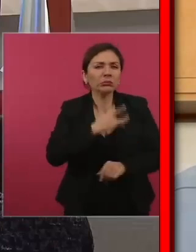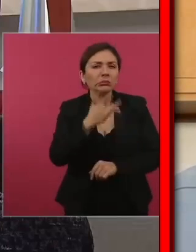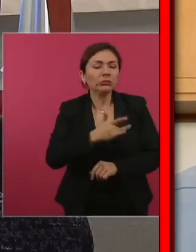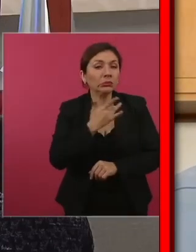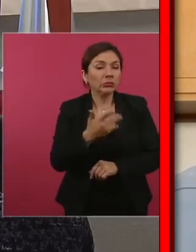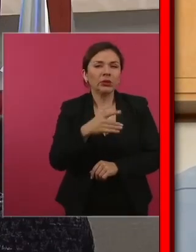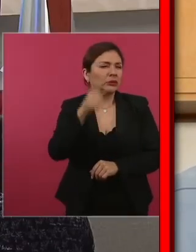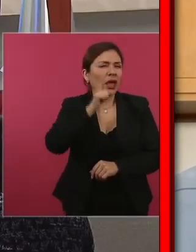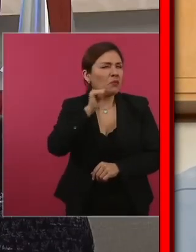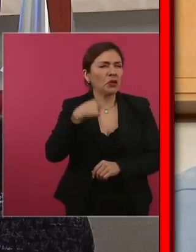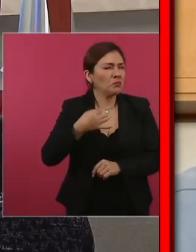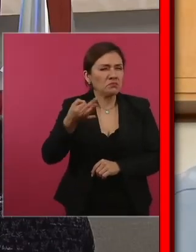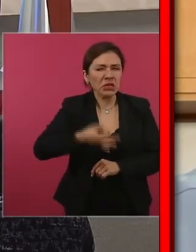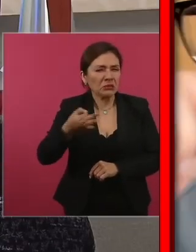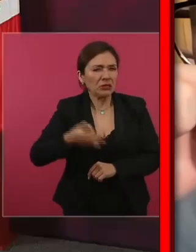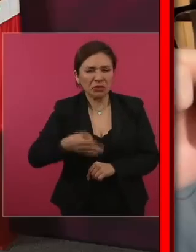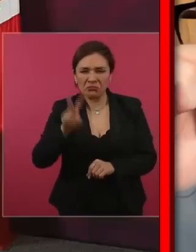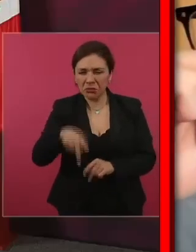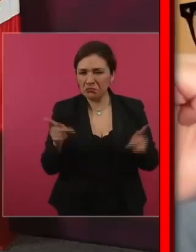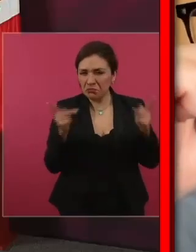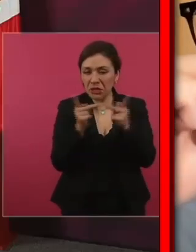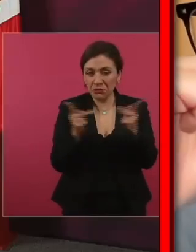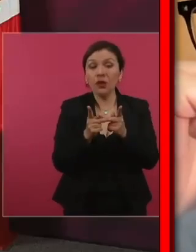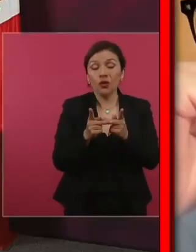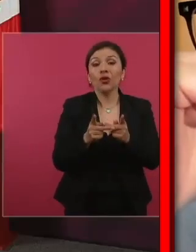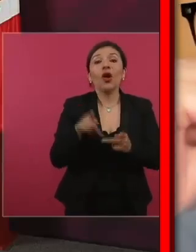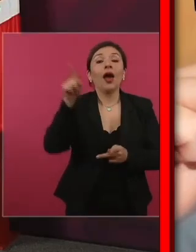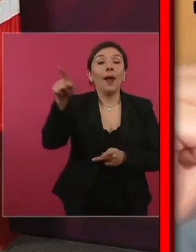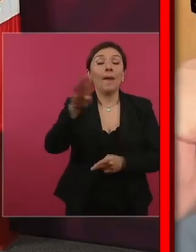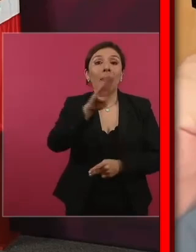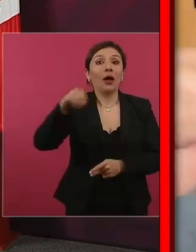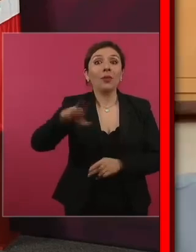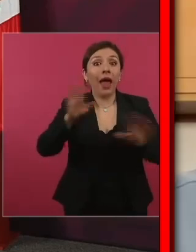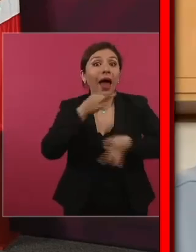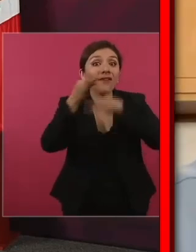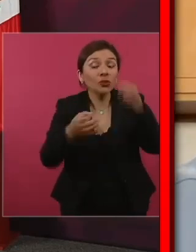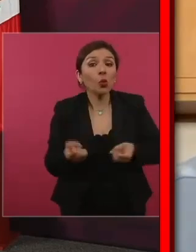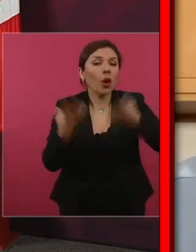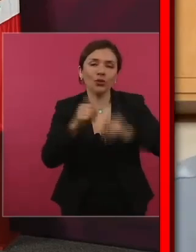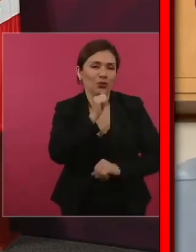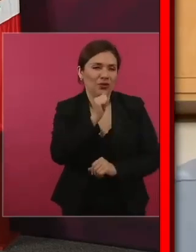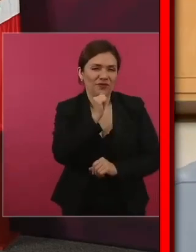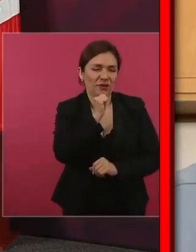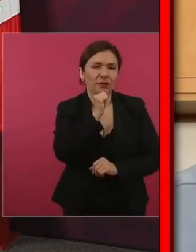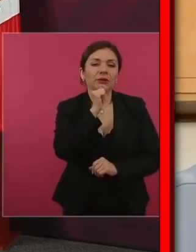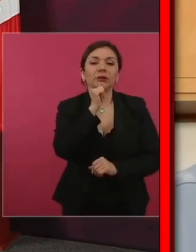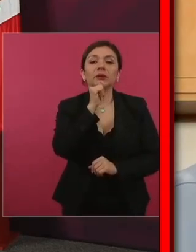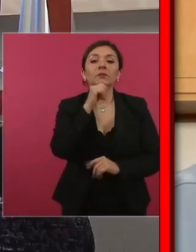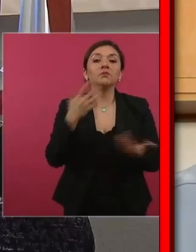nos falla todavía al Banco de México no da a conocer desde